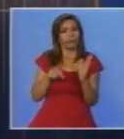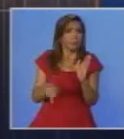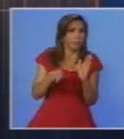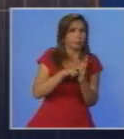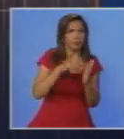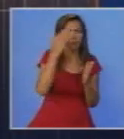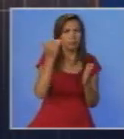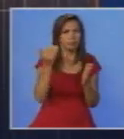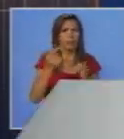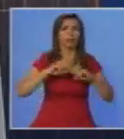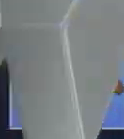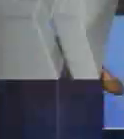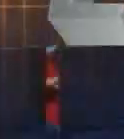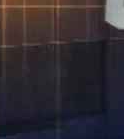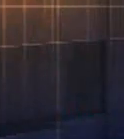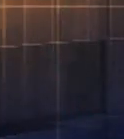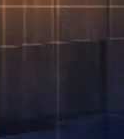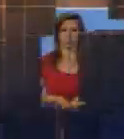abordaje.